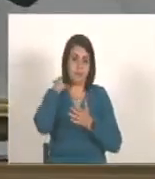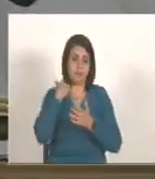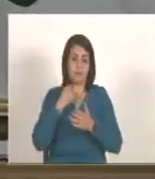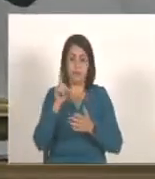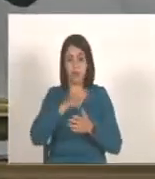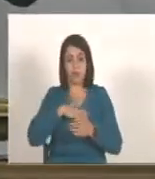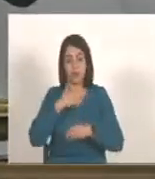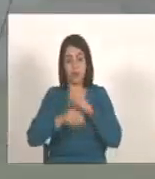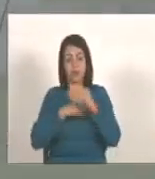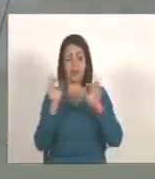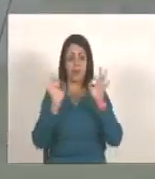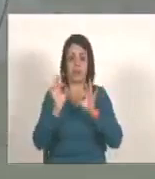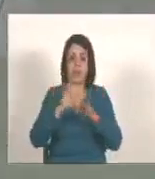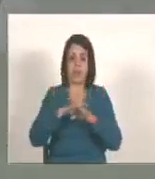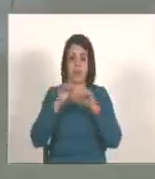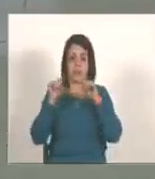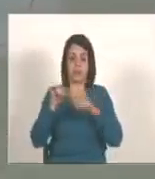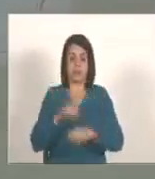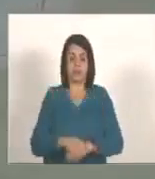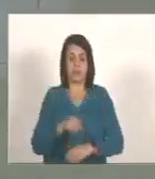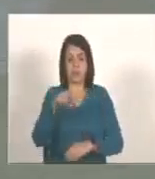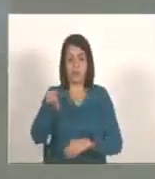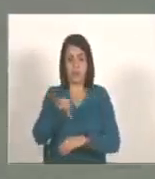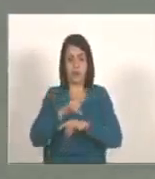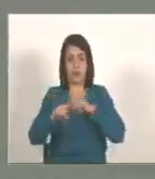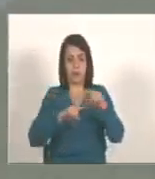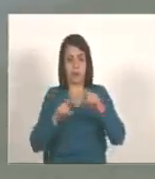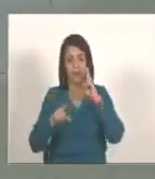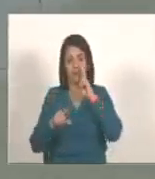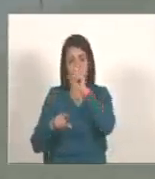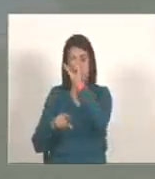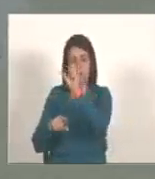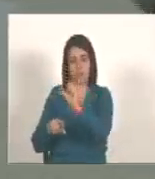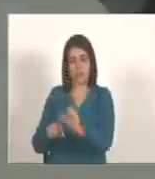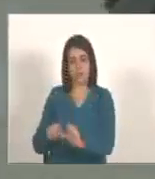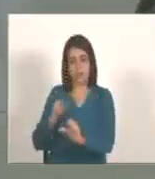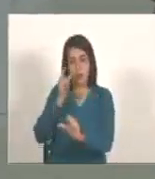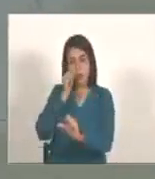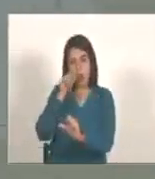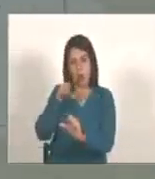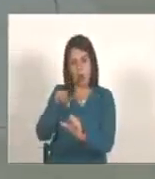No pueden hacer nada si no reciben el visto bueno de este señor.